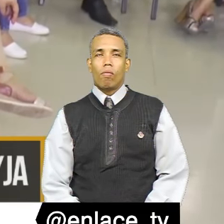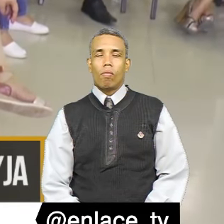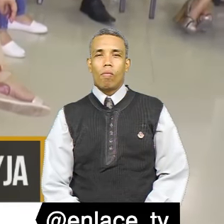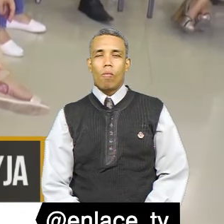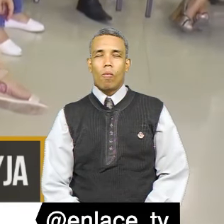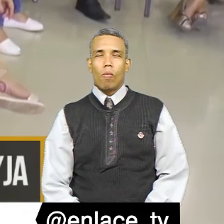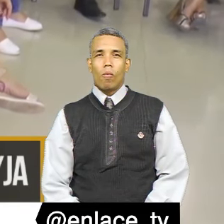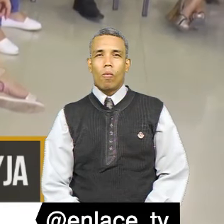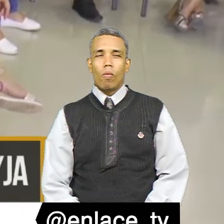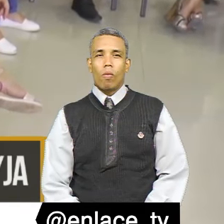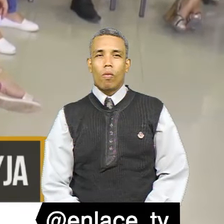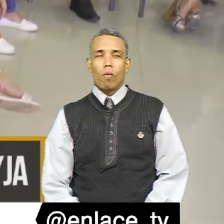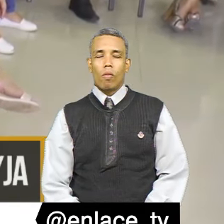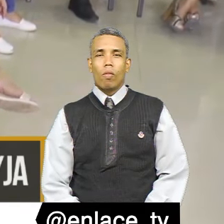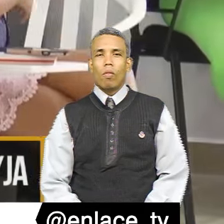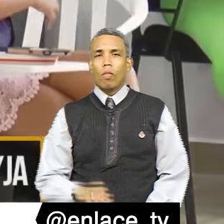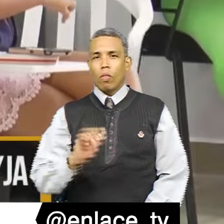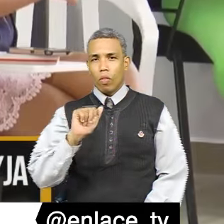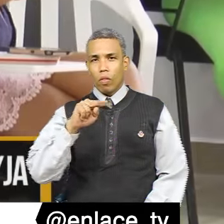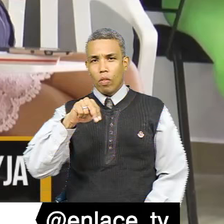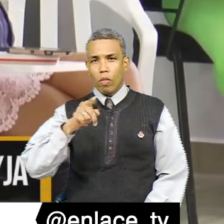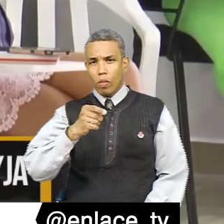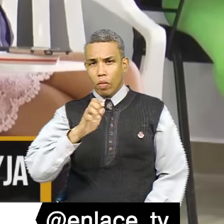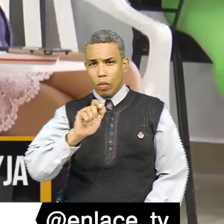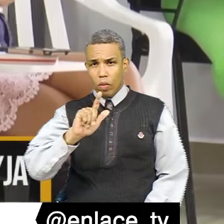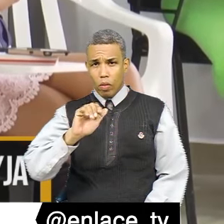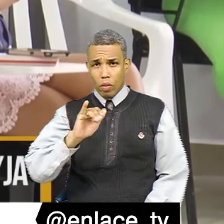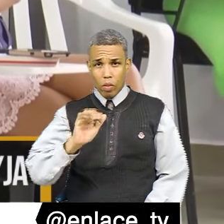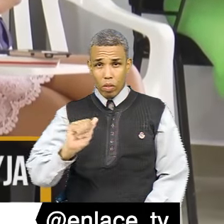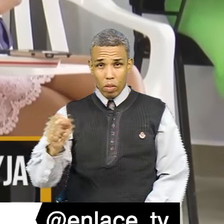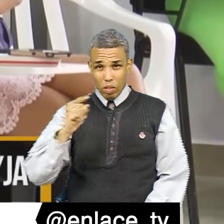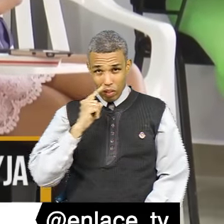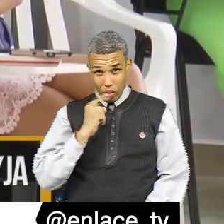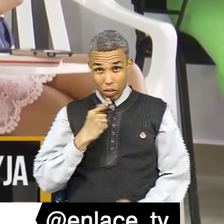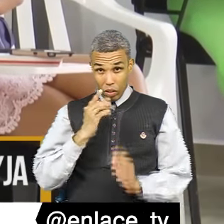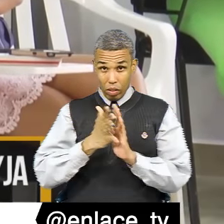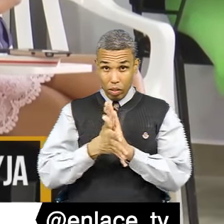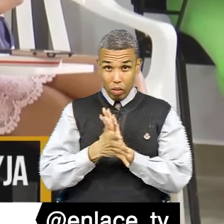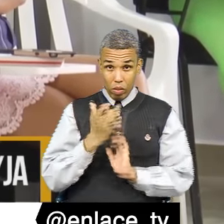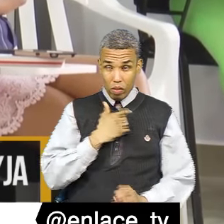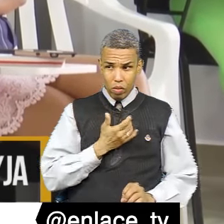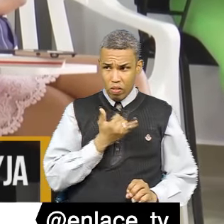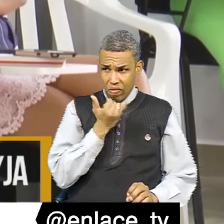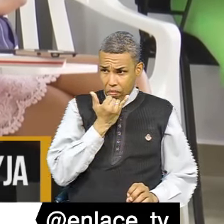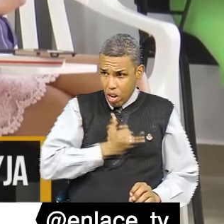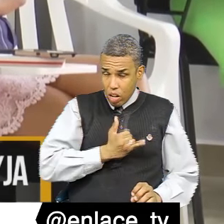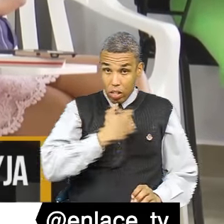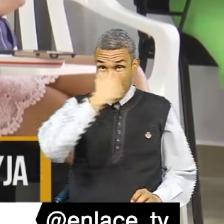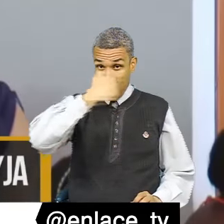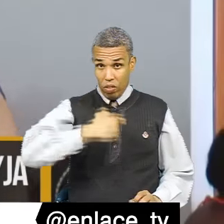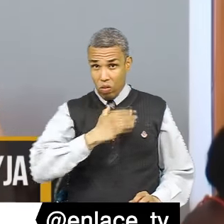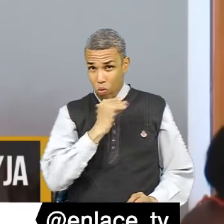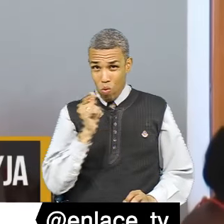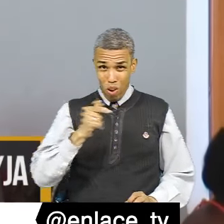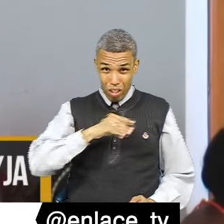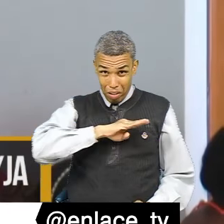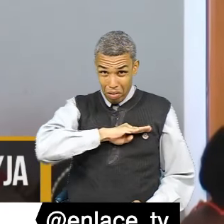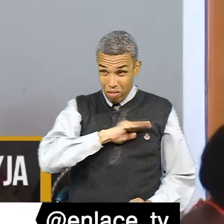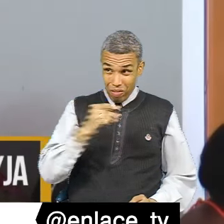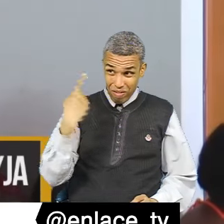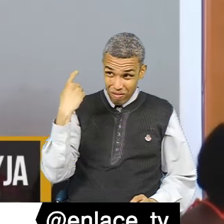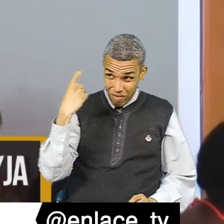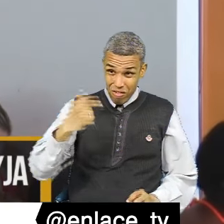despacho, Angélica María Gaona, hay falencias en la atención y cumplimiento de compromisos por parte de la Administración Municipal. En la ejecución